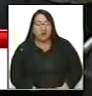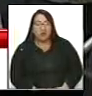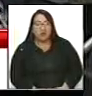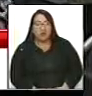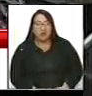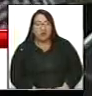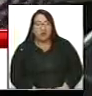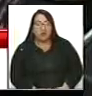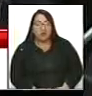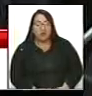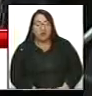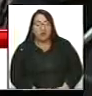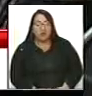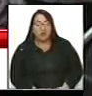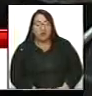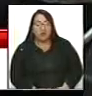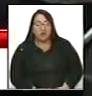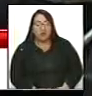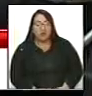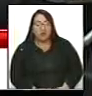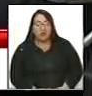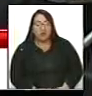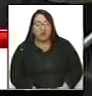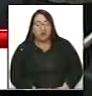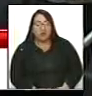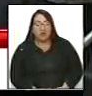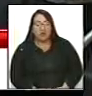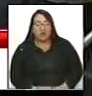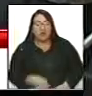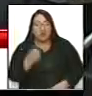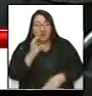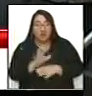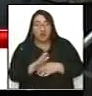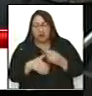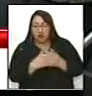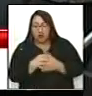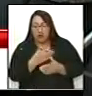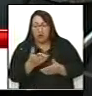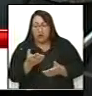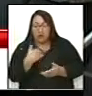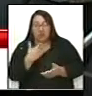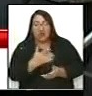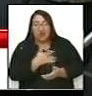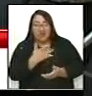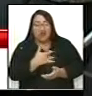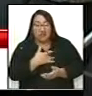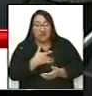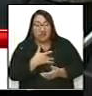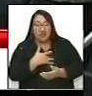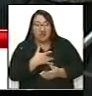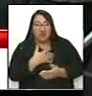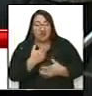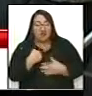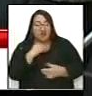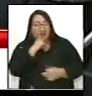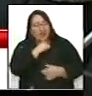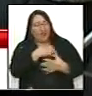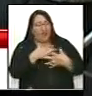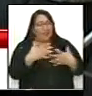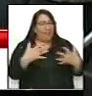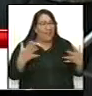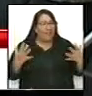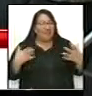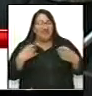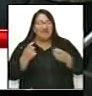Hola. Okay. Muy buenas tardes con cada uno de ustedes. Me siento realmente engalanado, sobre todo